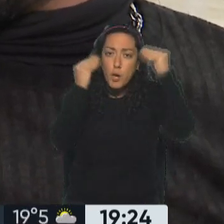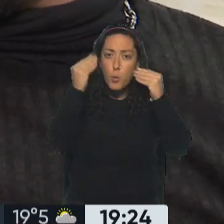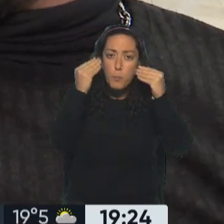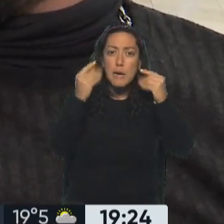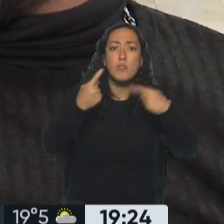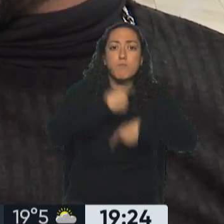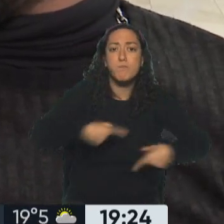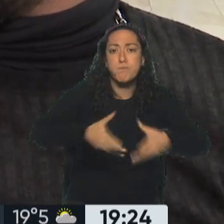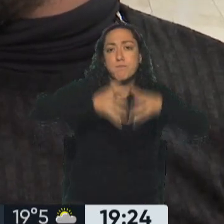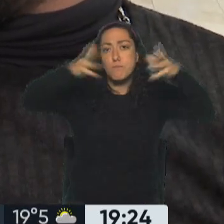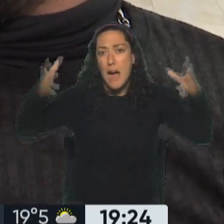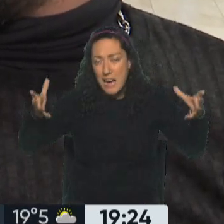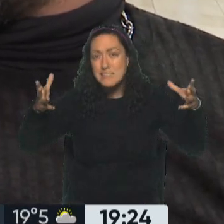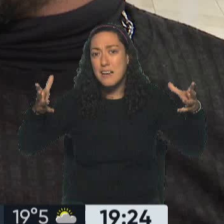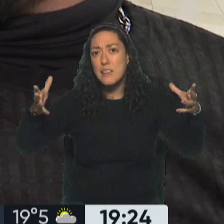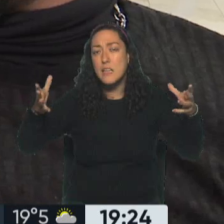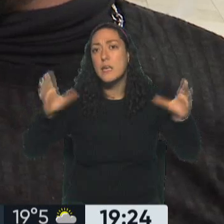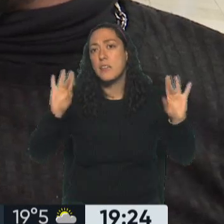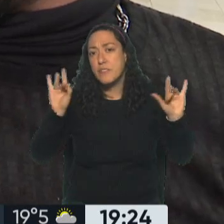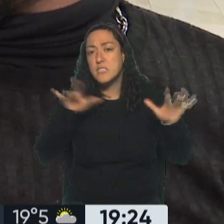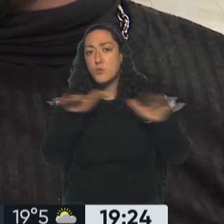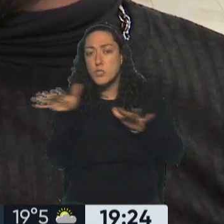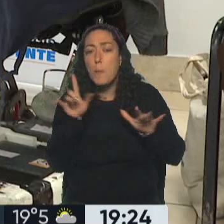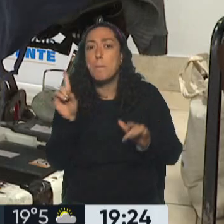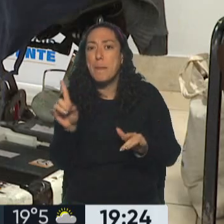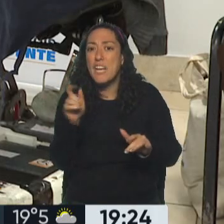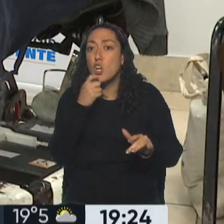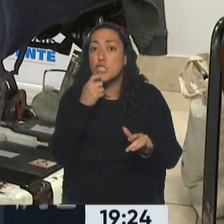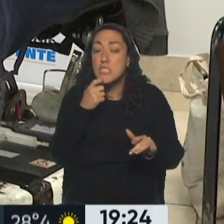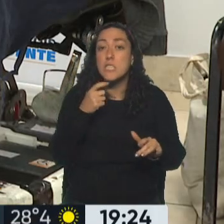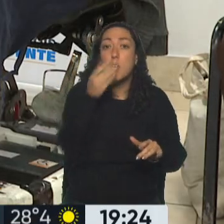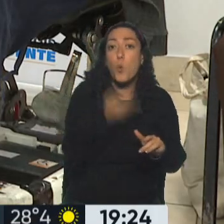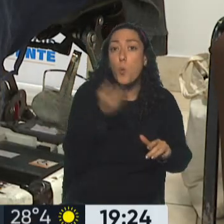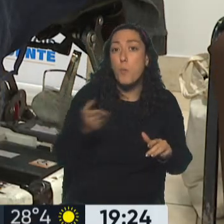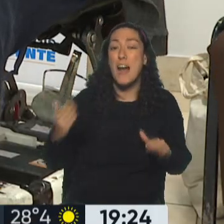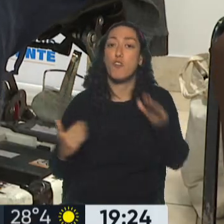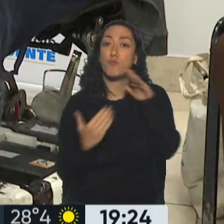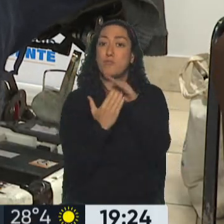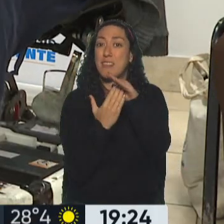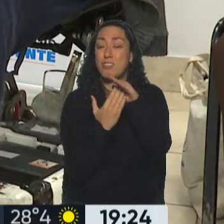viene muy jodida la mano, pero la macro tiene sentido cuando el ser humano está en el centro.